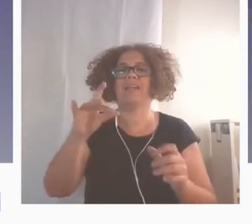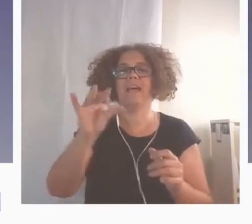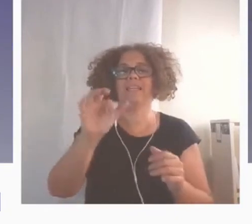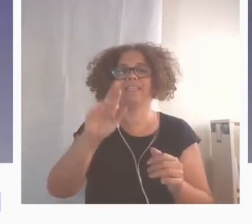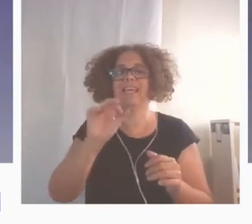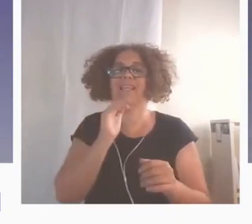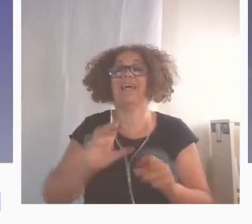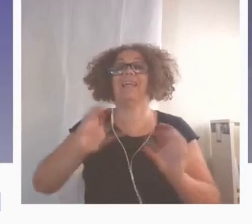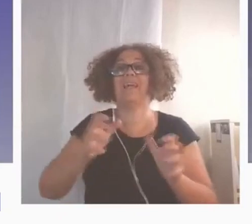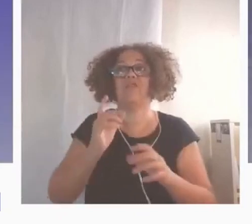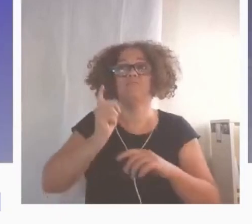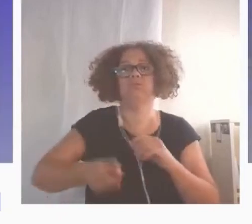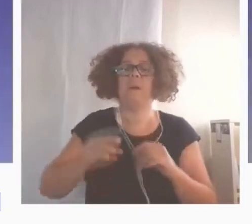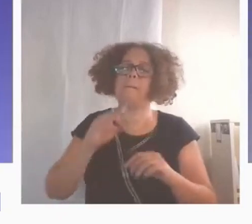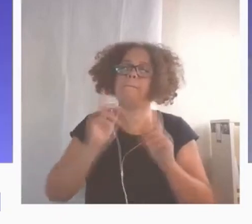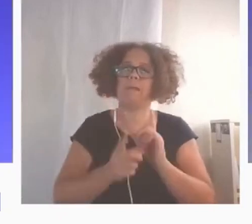Bilbao.